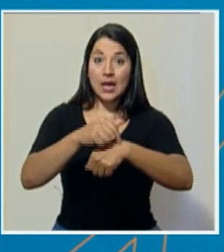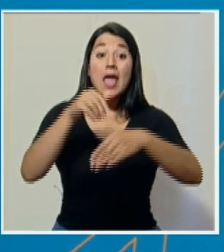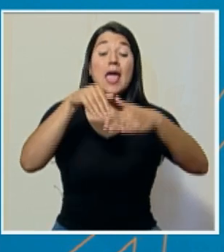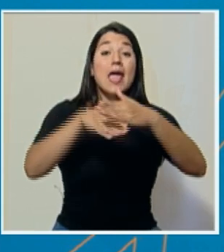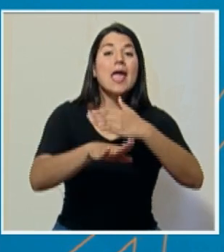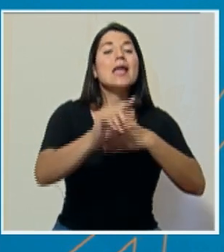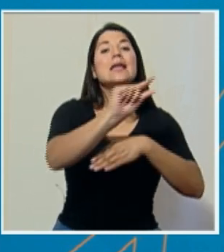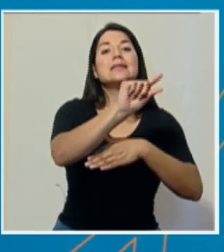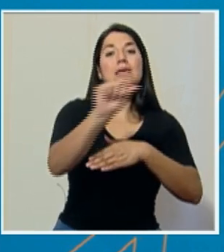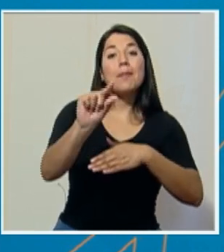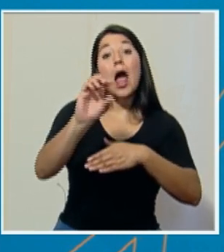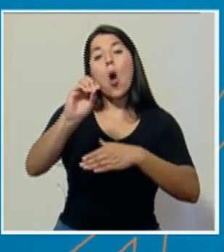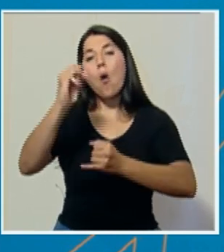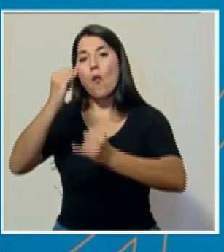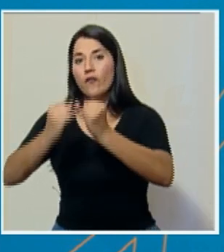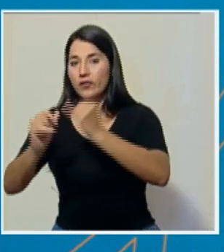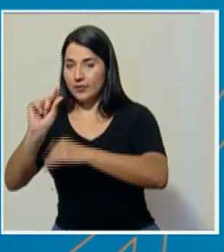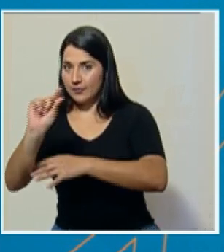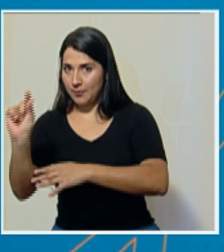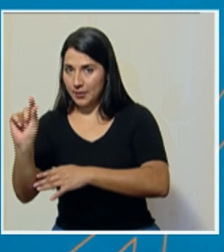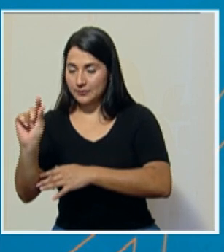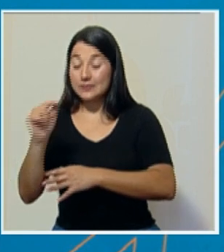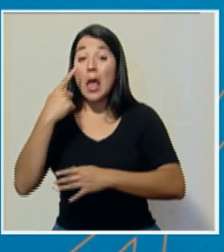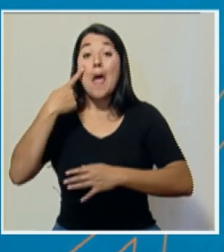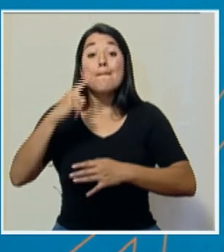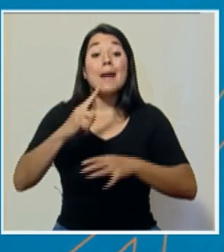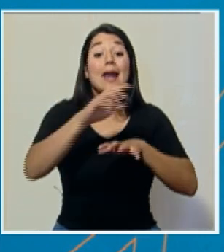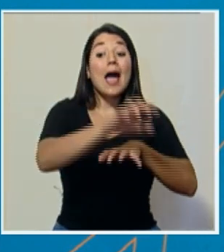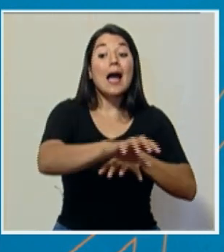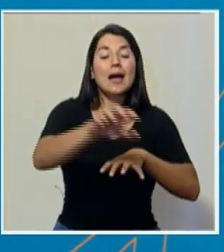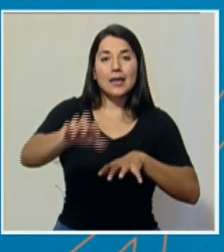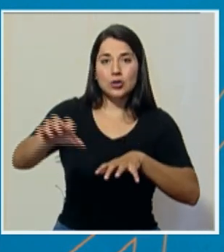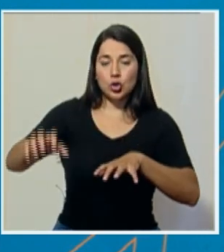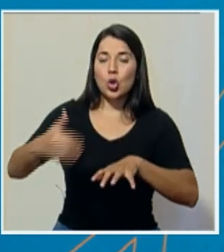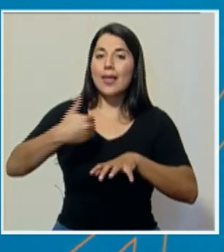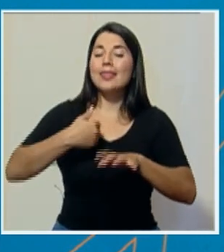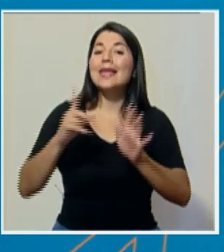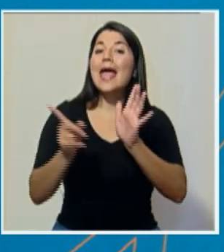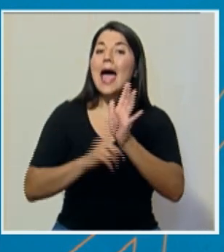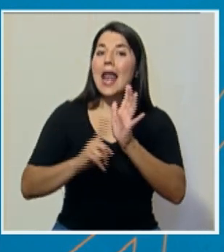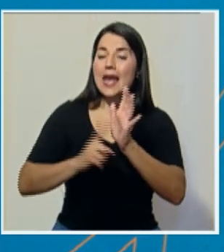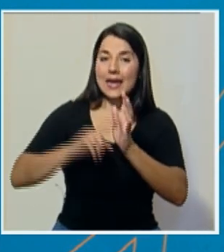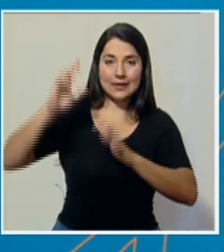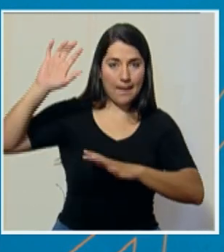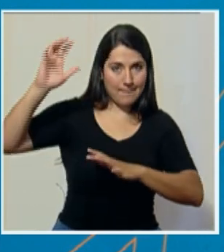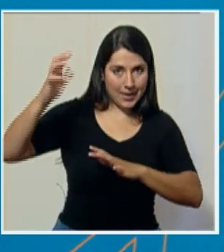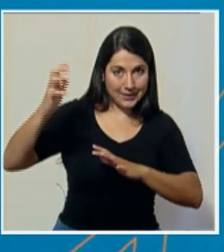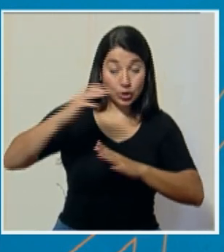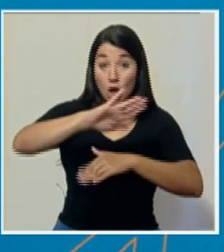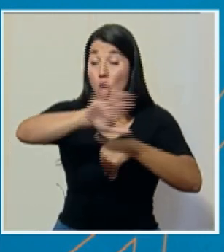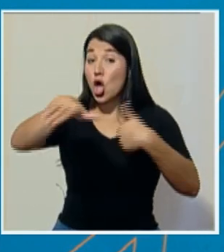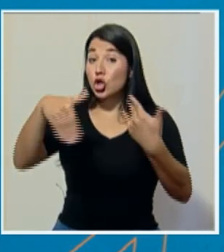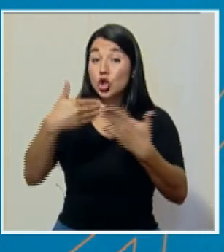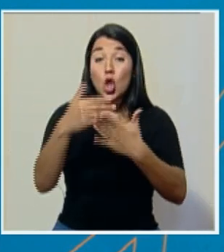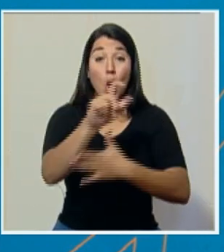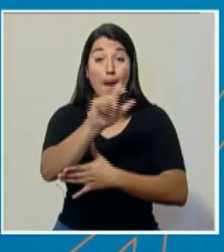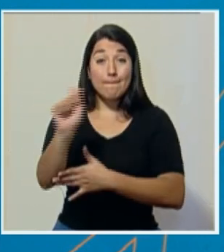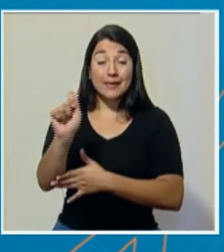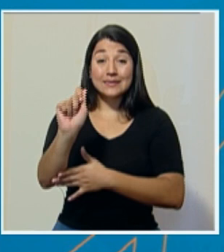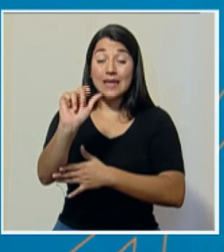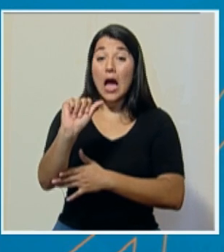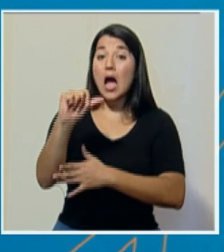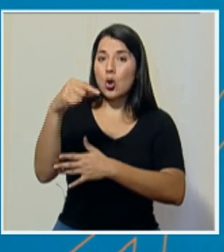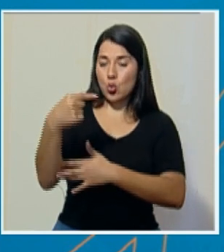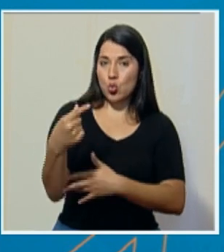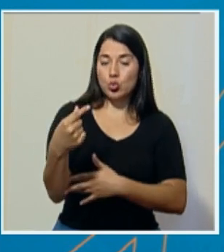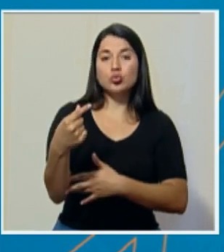entre semana o fin de semana. Para los cantones en alerta amarilla, durante todo el mes